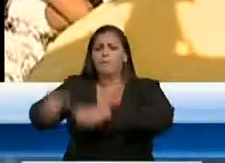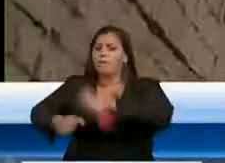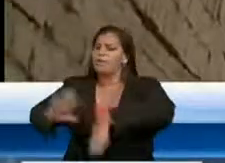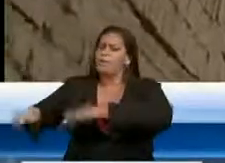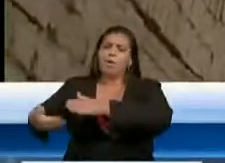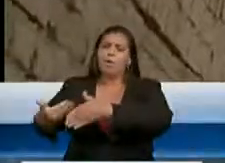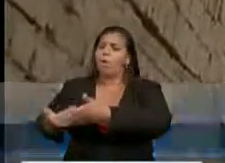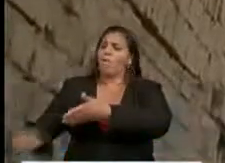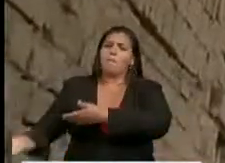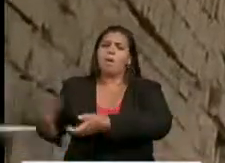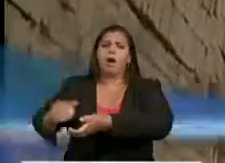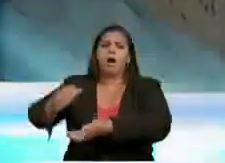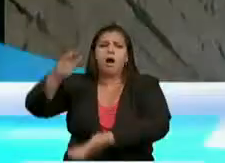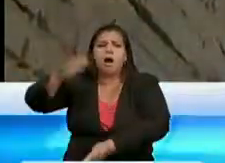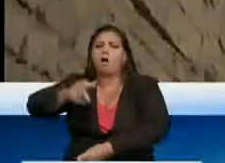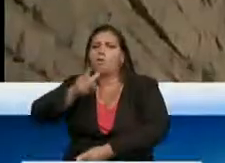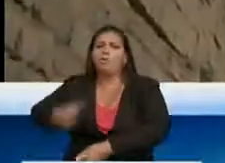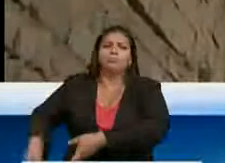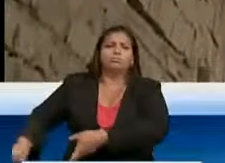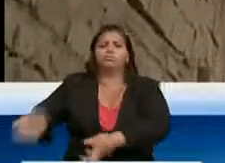importante.